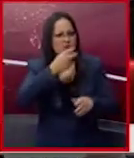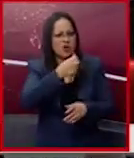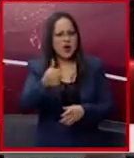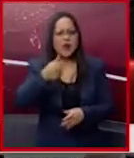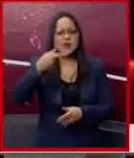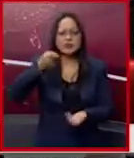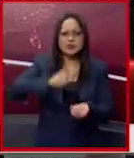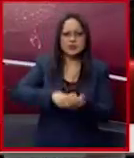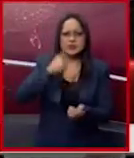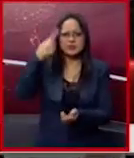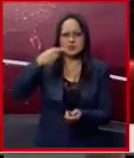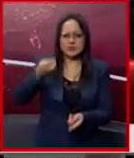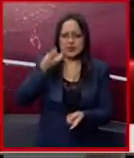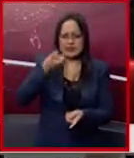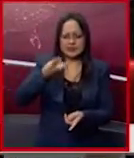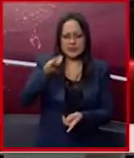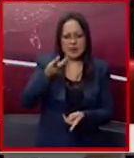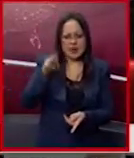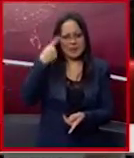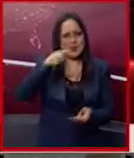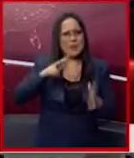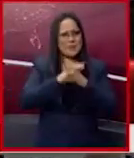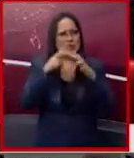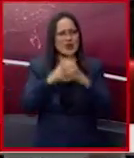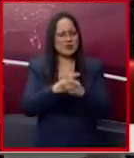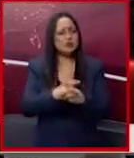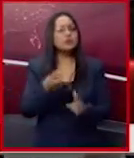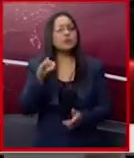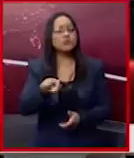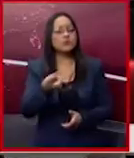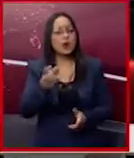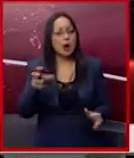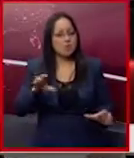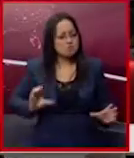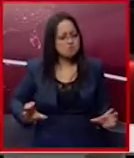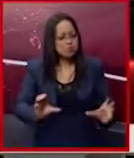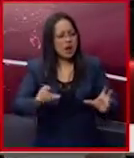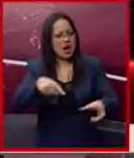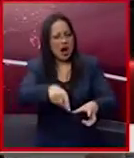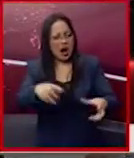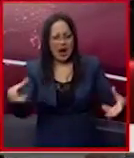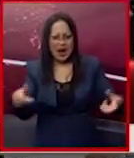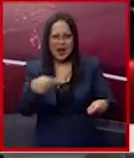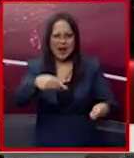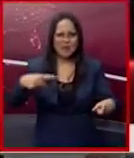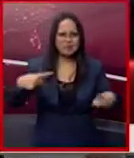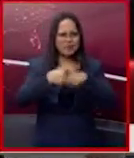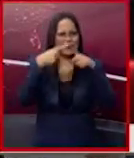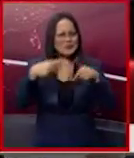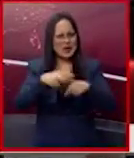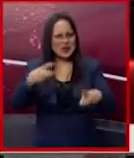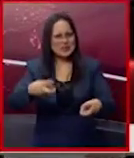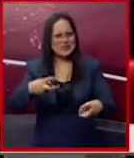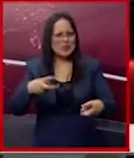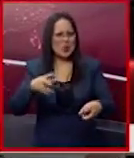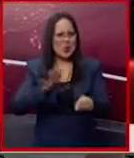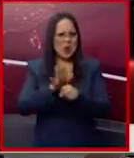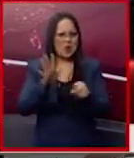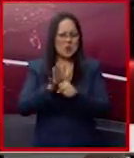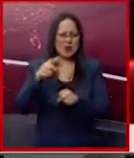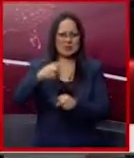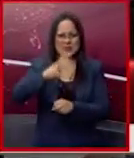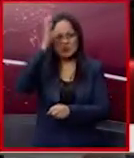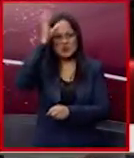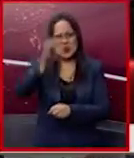las denominadas peleas de perros. Los enfrentamientos entre perros constituyen una expresión de crueldad hacia